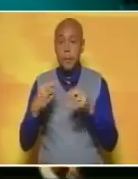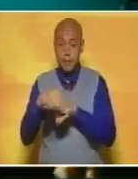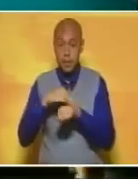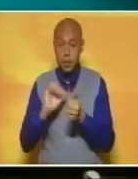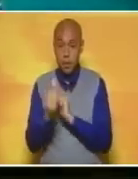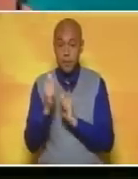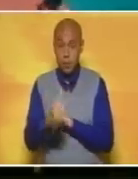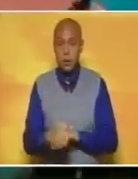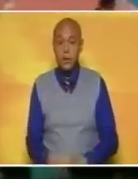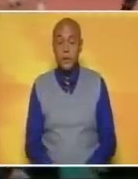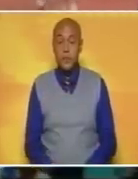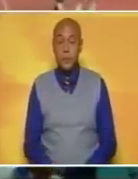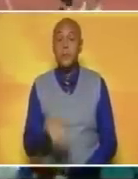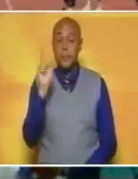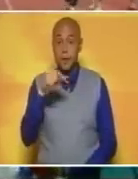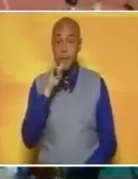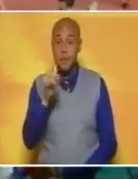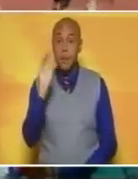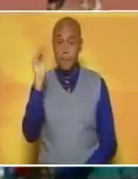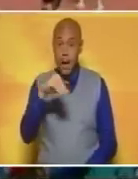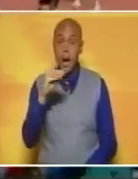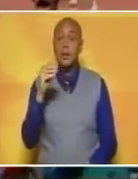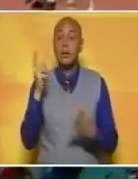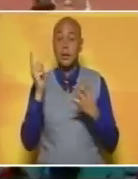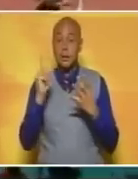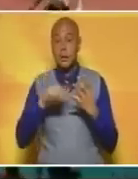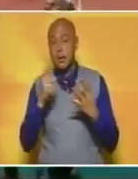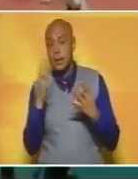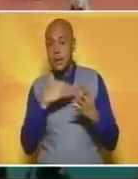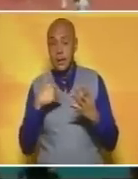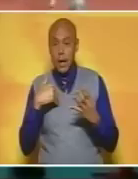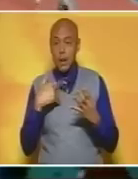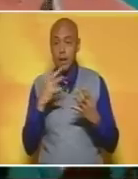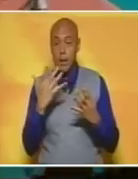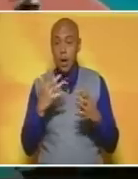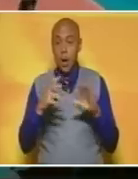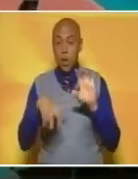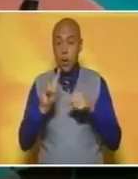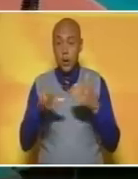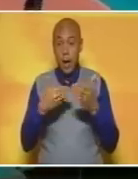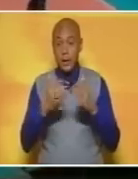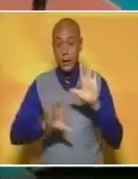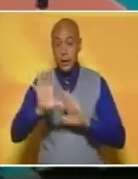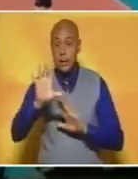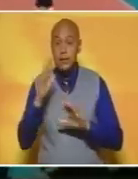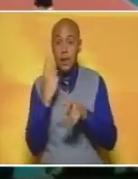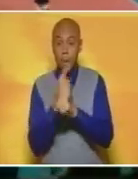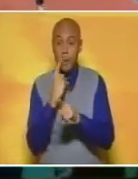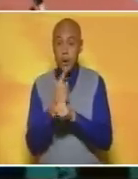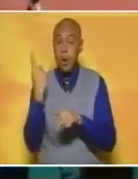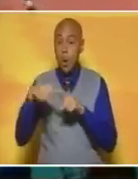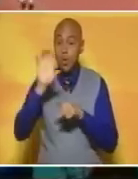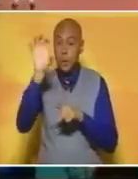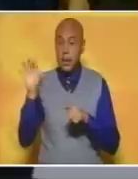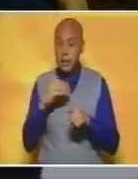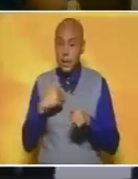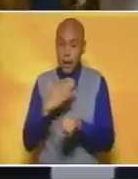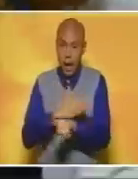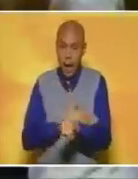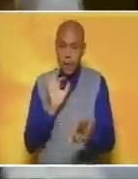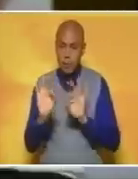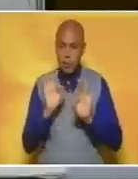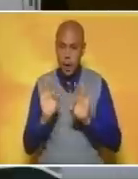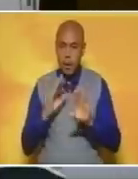Deporte. Informaron que se está planteando realizar entre 12 y 15 juegos con representaciones de otros países como preparación a los